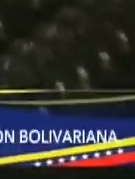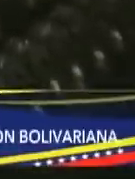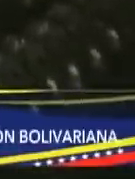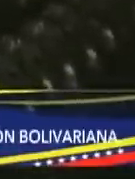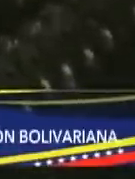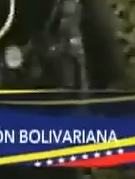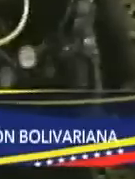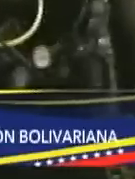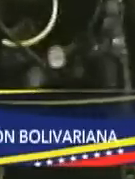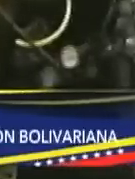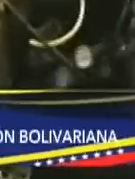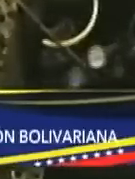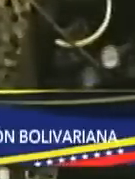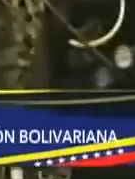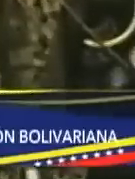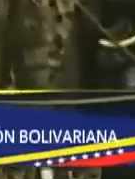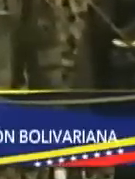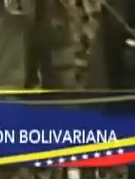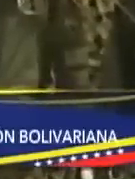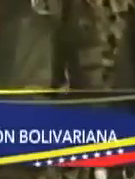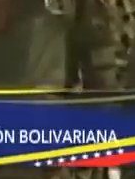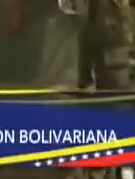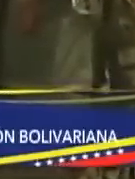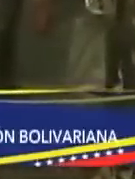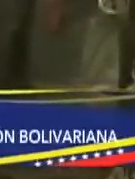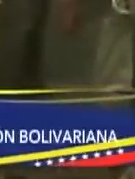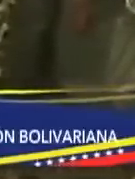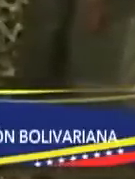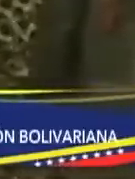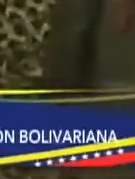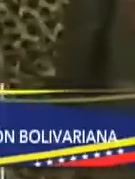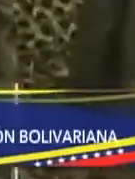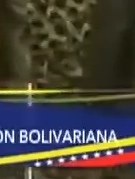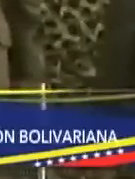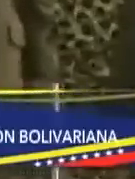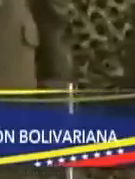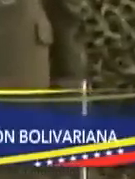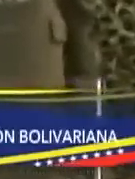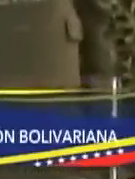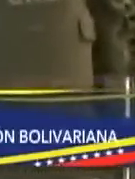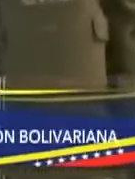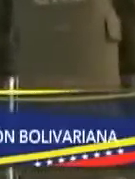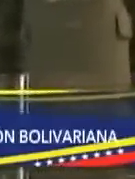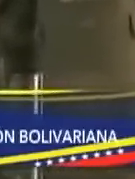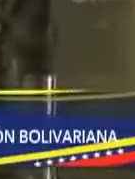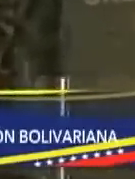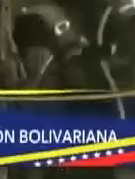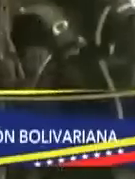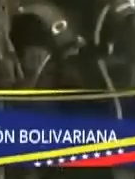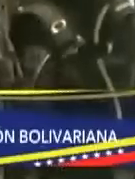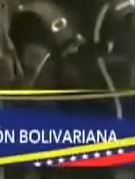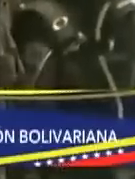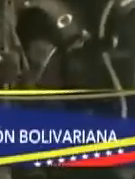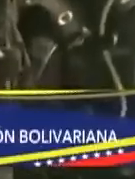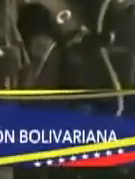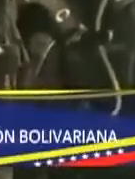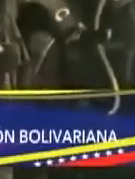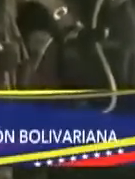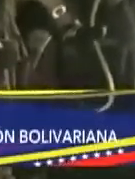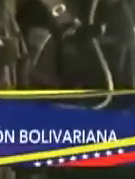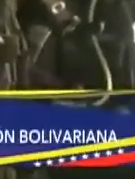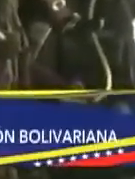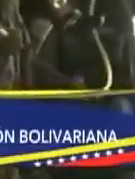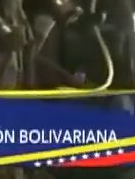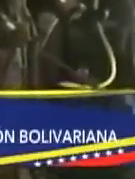56.20% de los votos, poniendo fin a más de 40 años de hegemonía bipartidista ejercida por los partidos